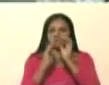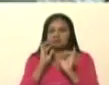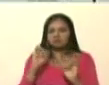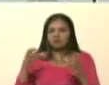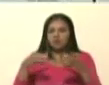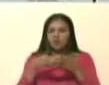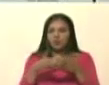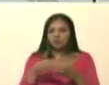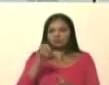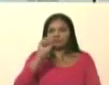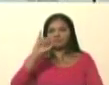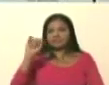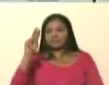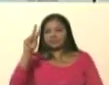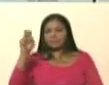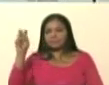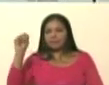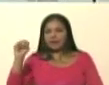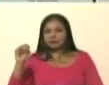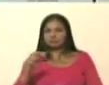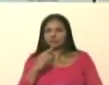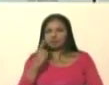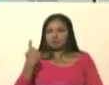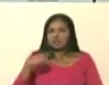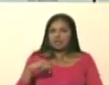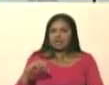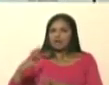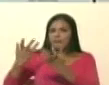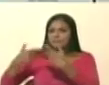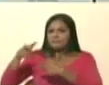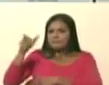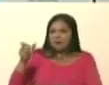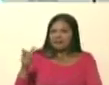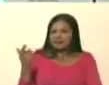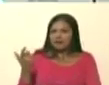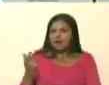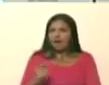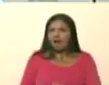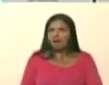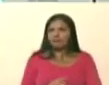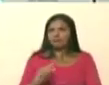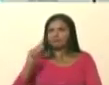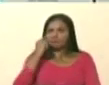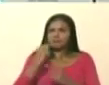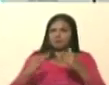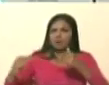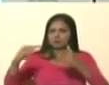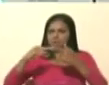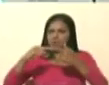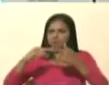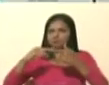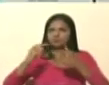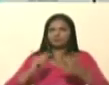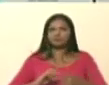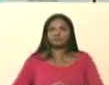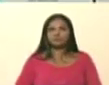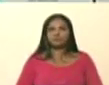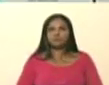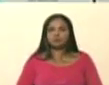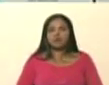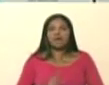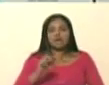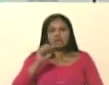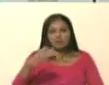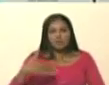grupo si ven ellos tienen una máquina de primer nivel que es capaz